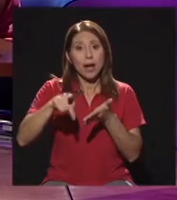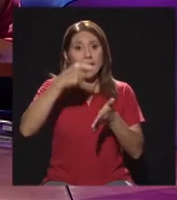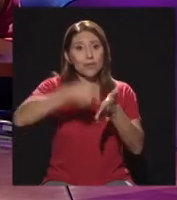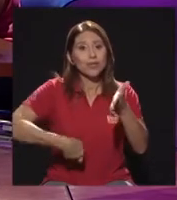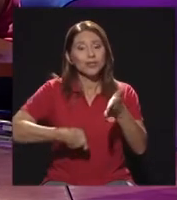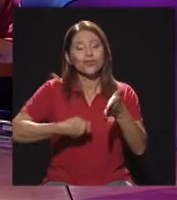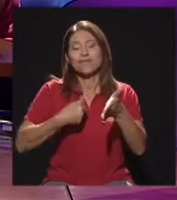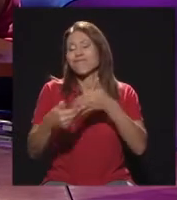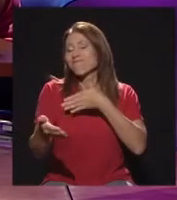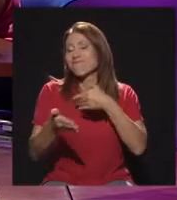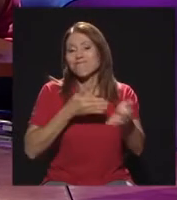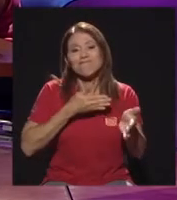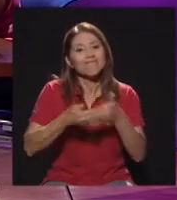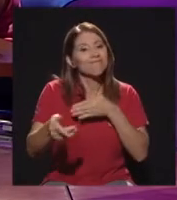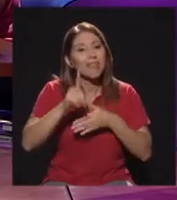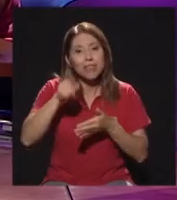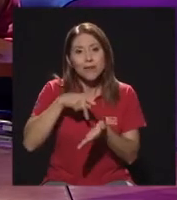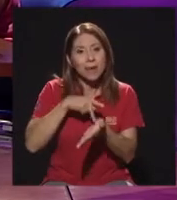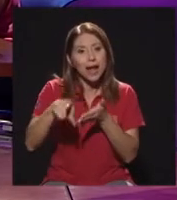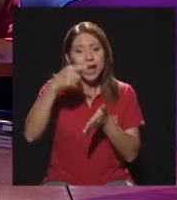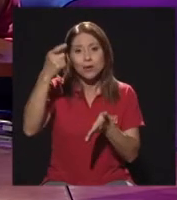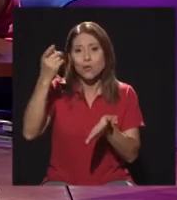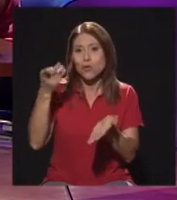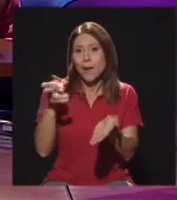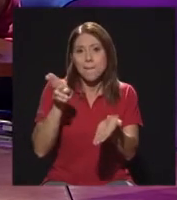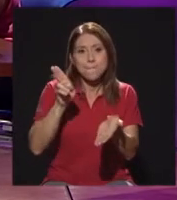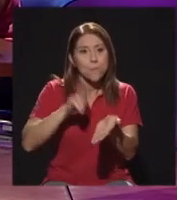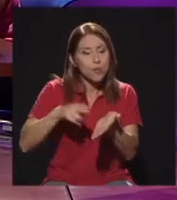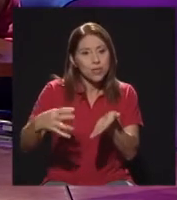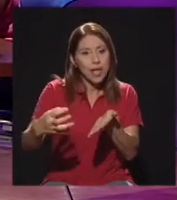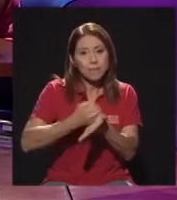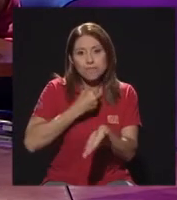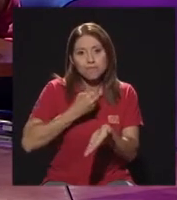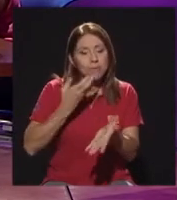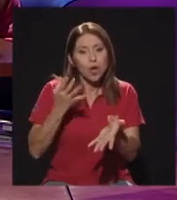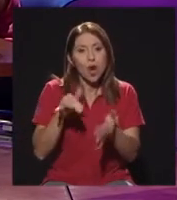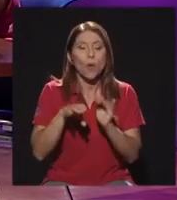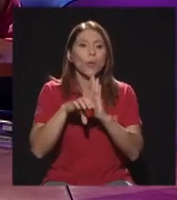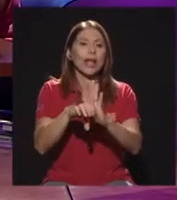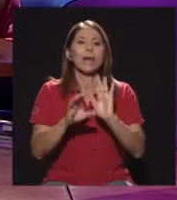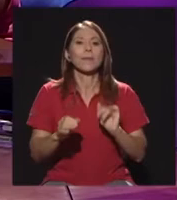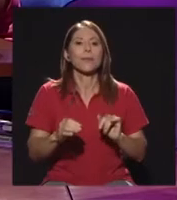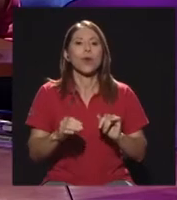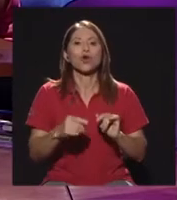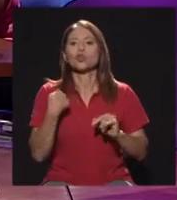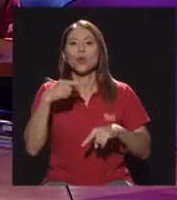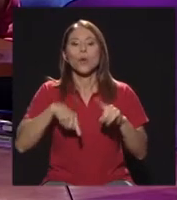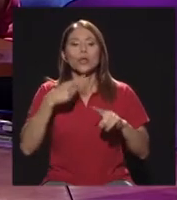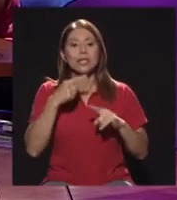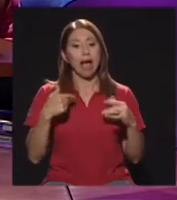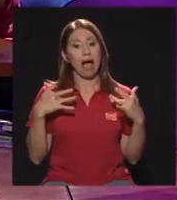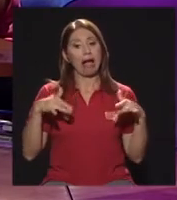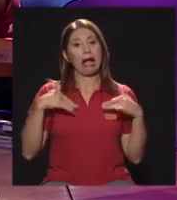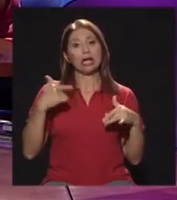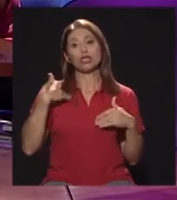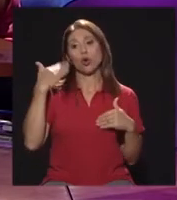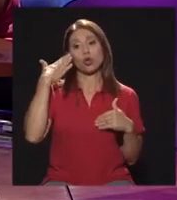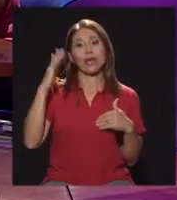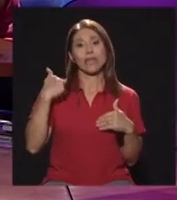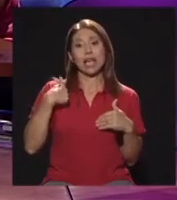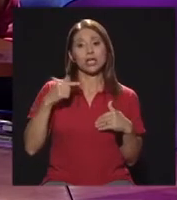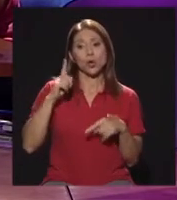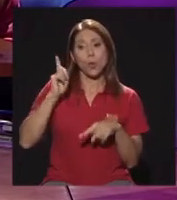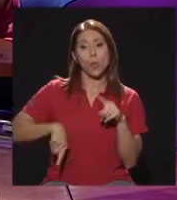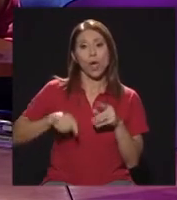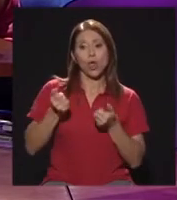multa o incluso algo es verdad que vaya en aumento o por ejemplo yo no sabía que no me tenía que estacionar ahí bueno de